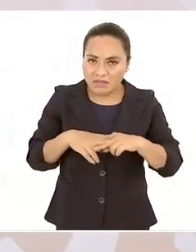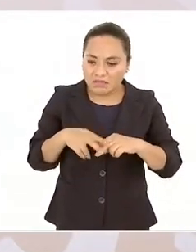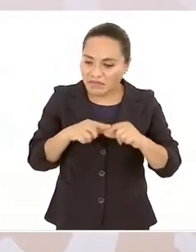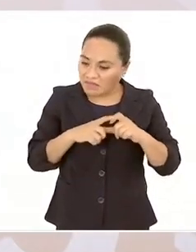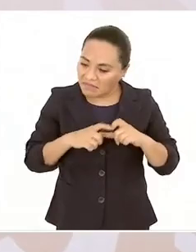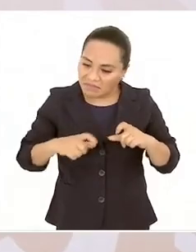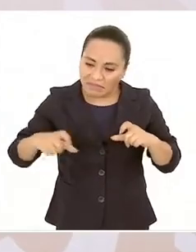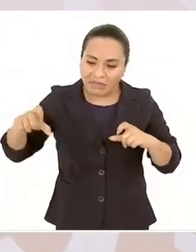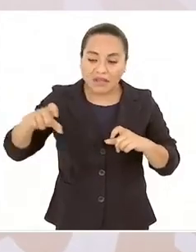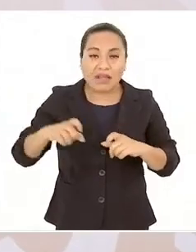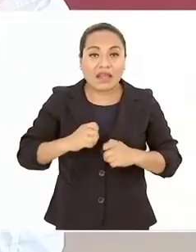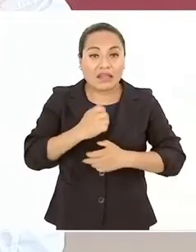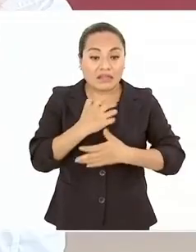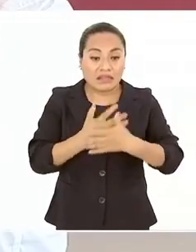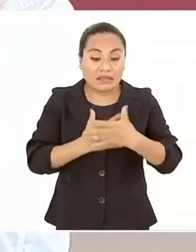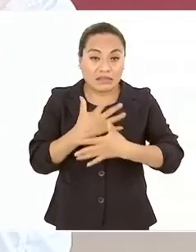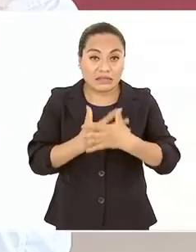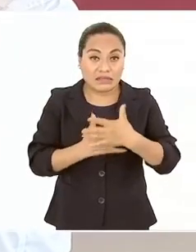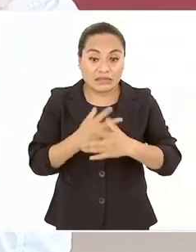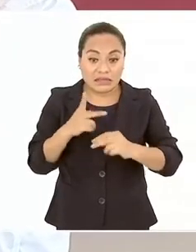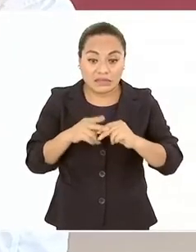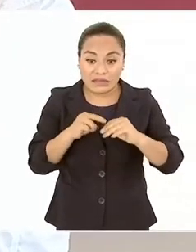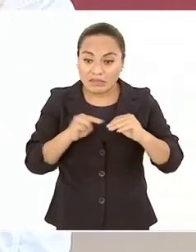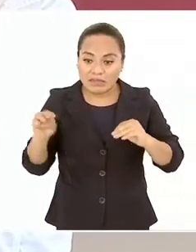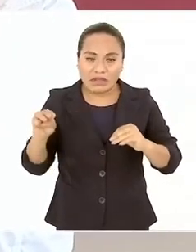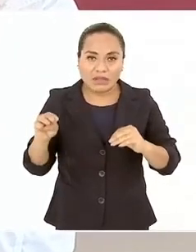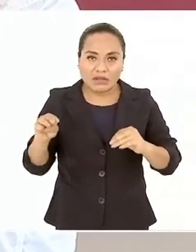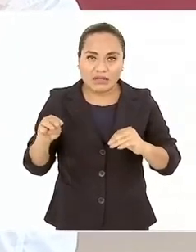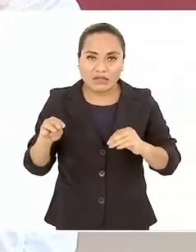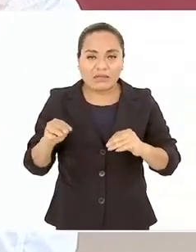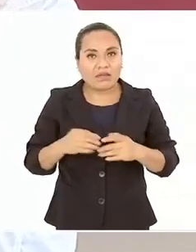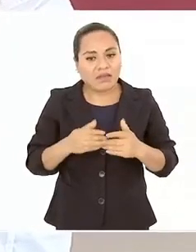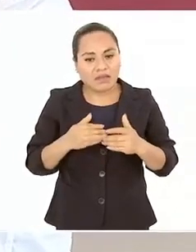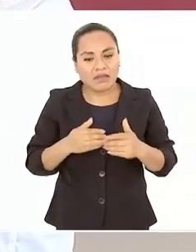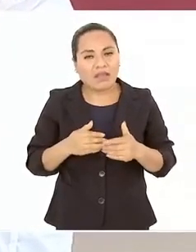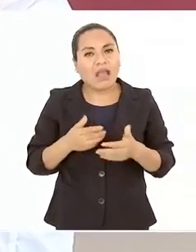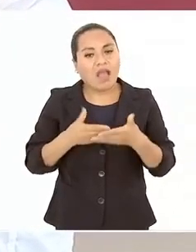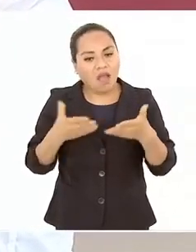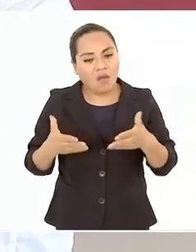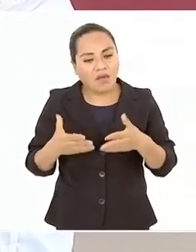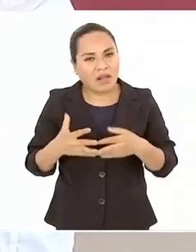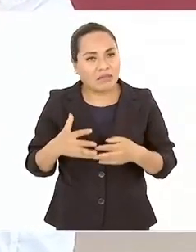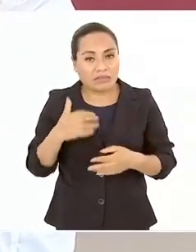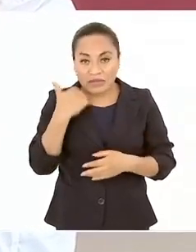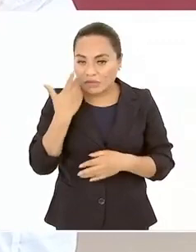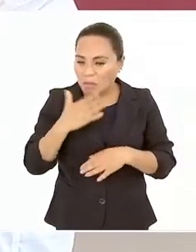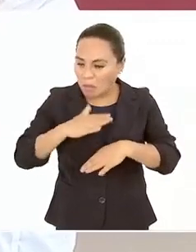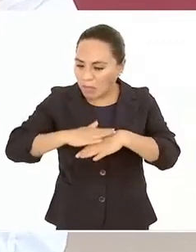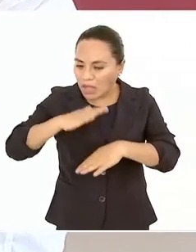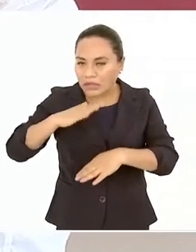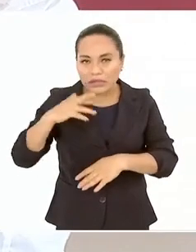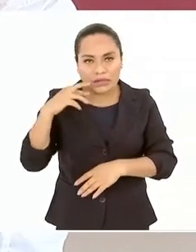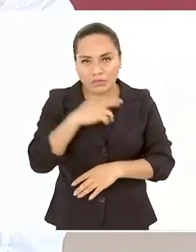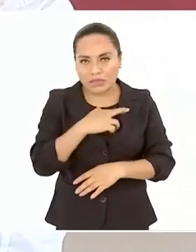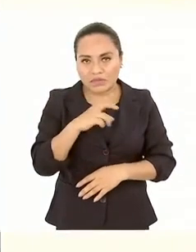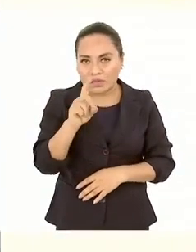15 kilómetros por hora, que pueda desplazarse a 30, el